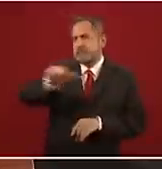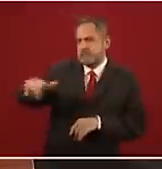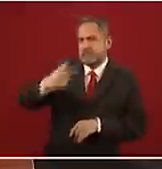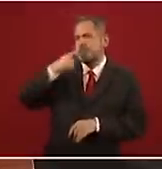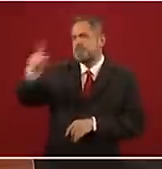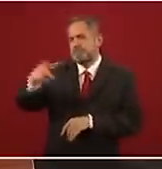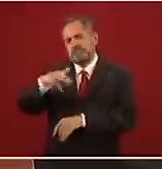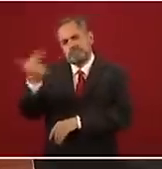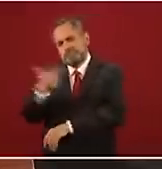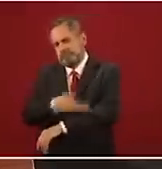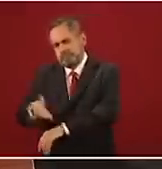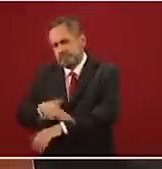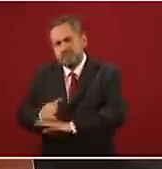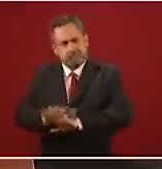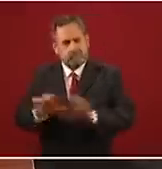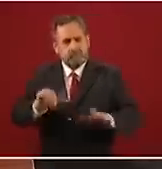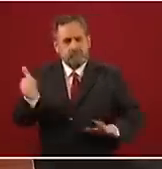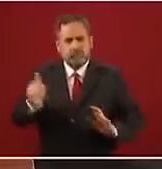otra manera.